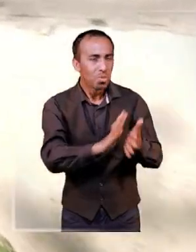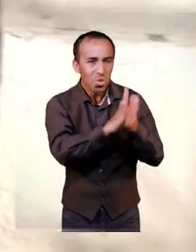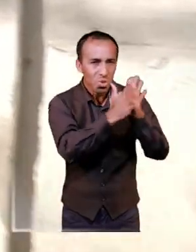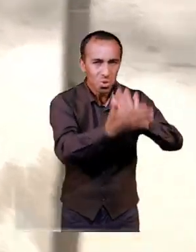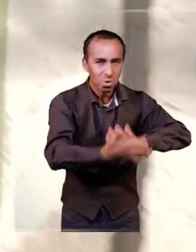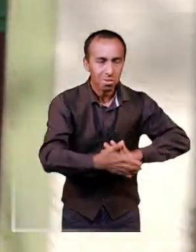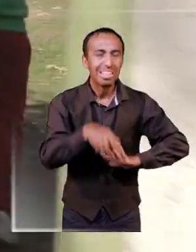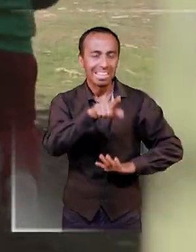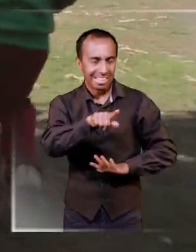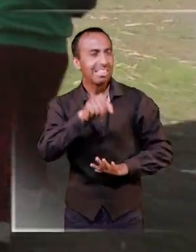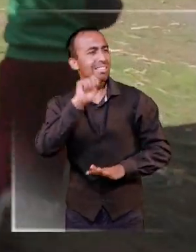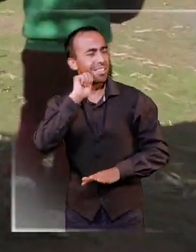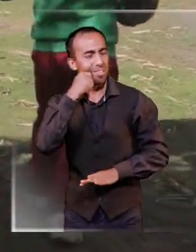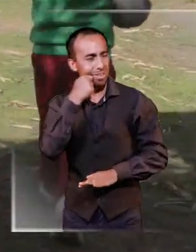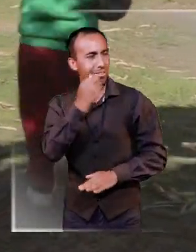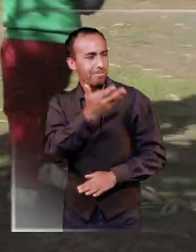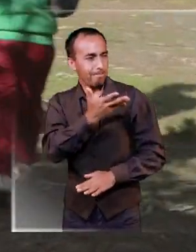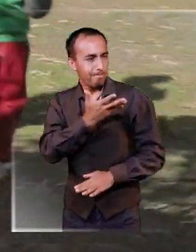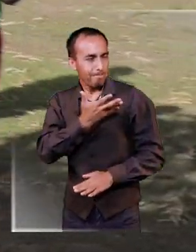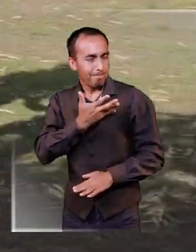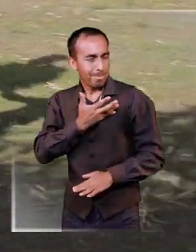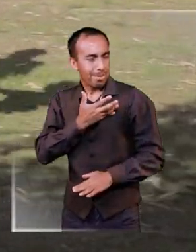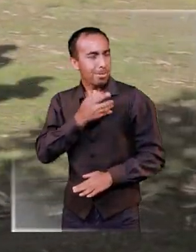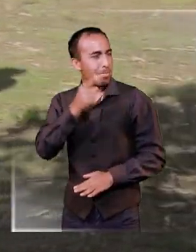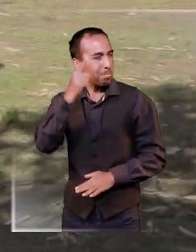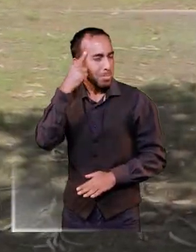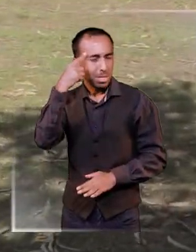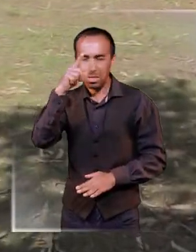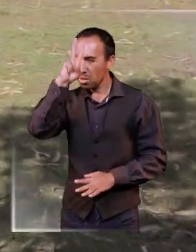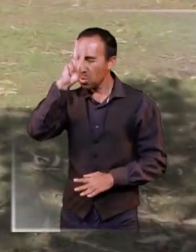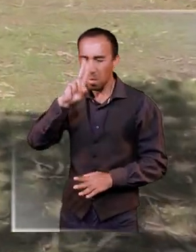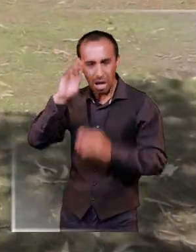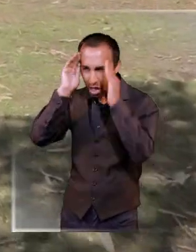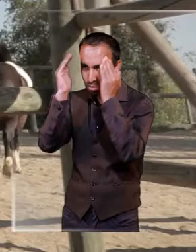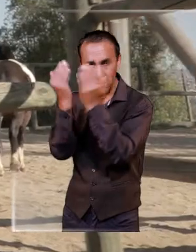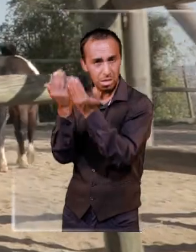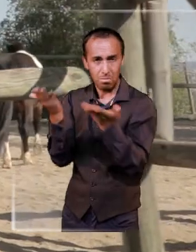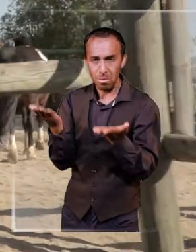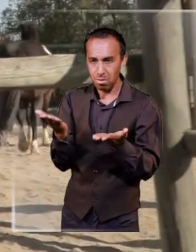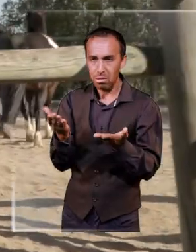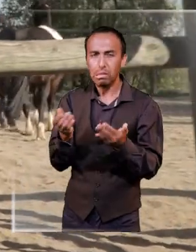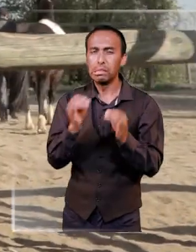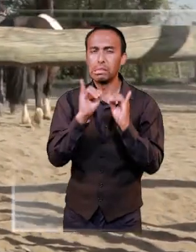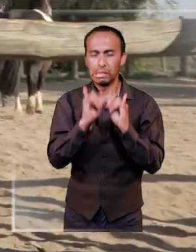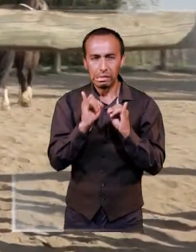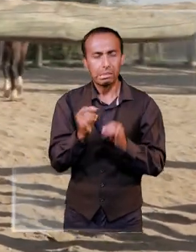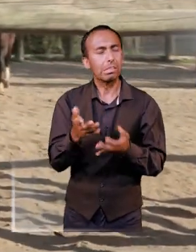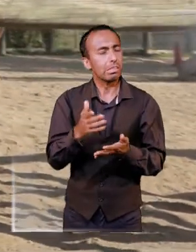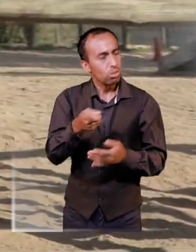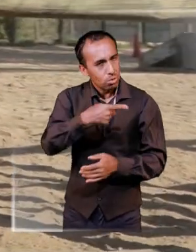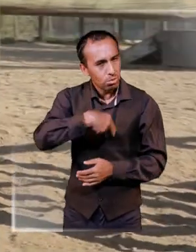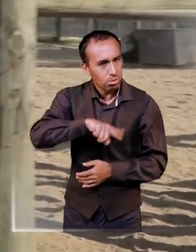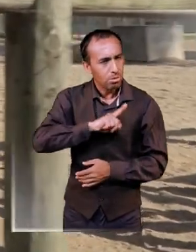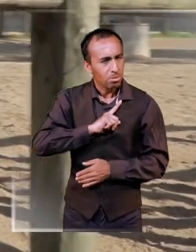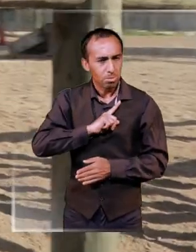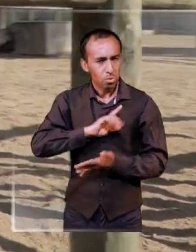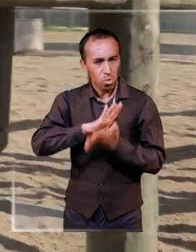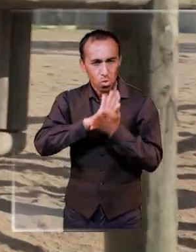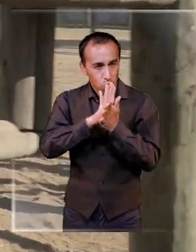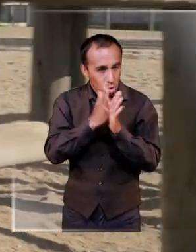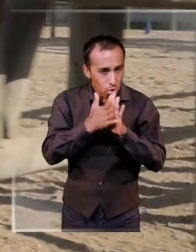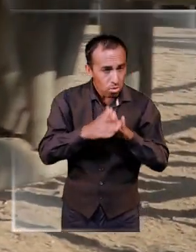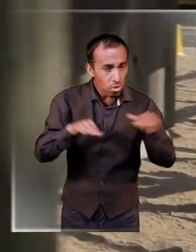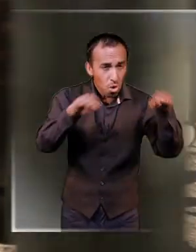simple adquiere una dimensión distinta cuando tú vives en el autismo. Entonces, claro, a nosotros como que se nos corrieron